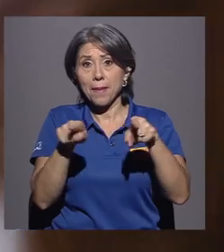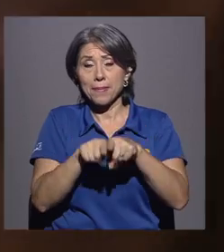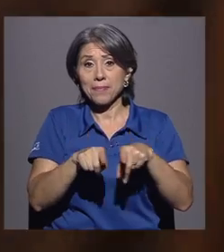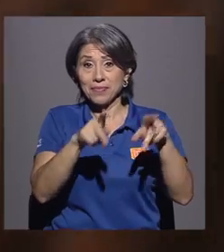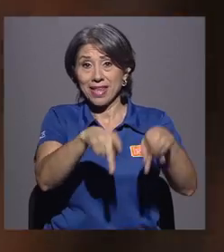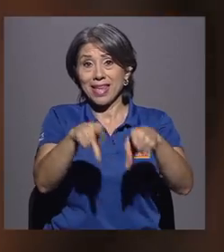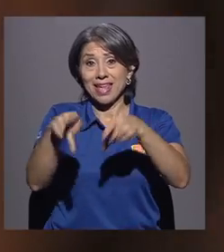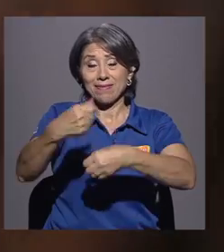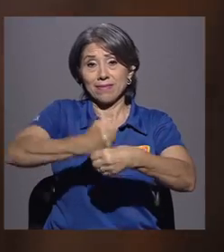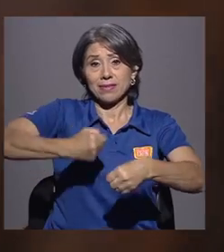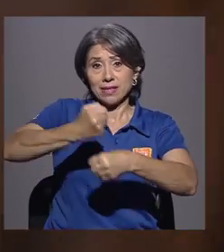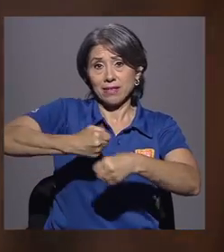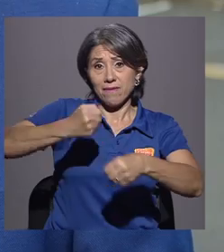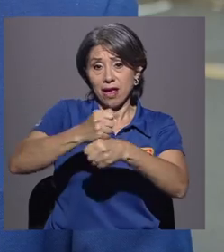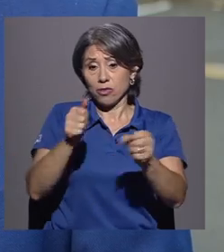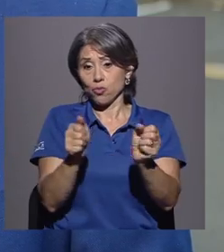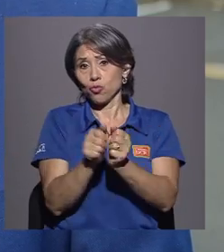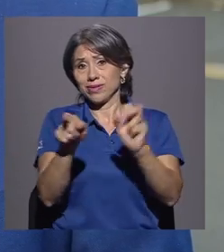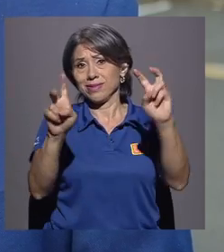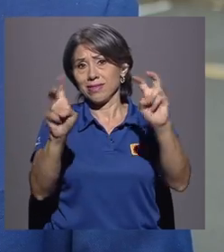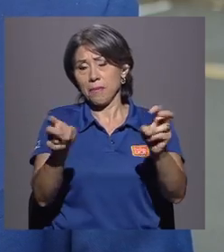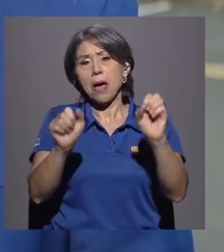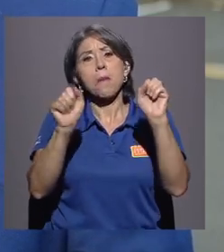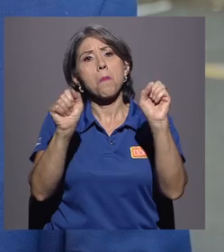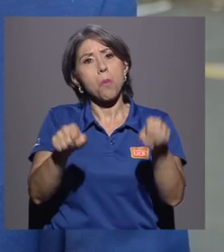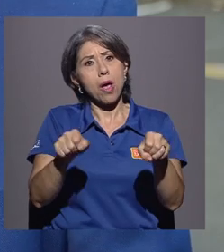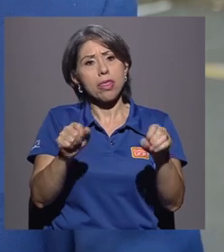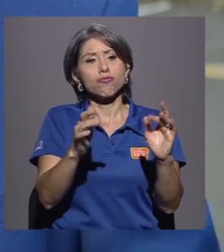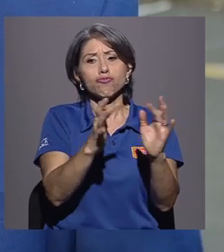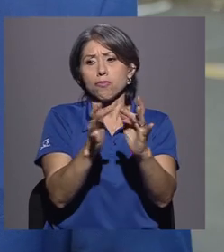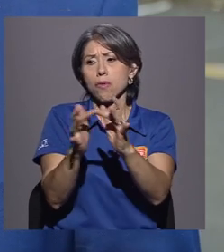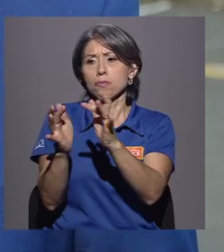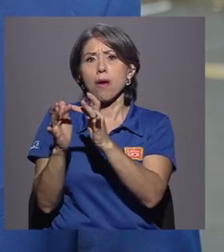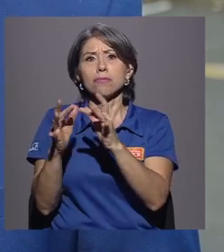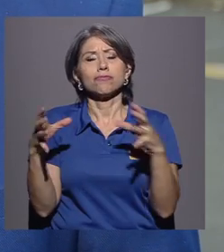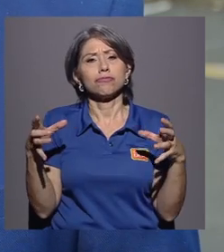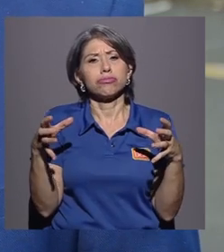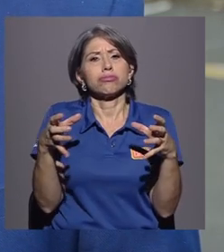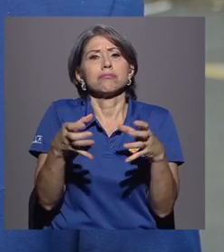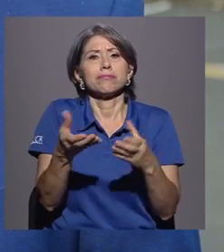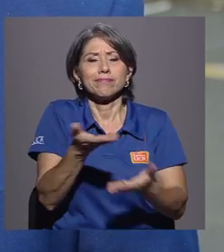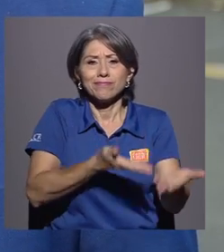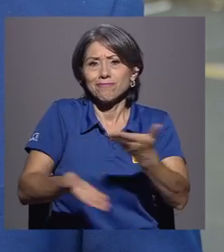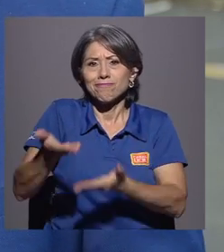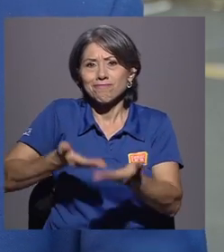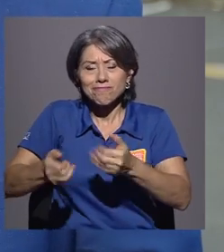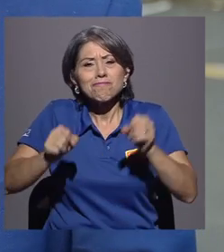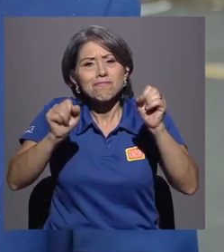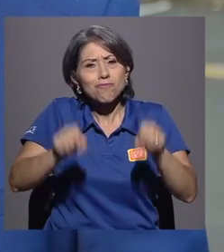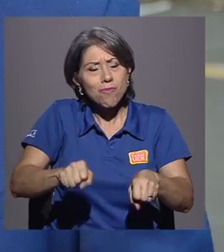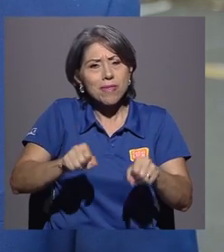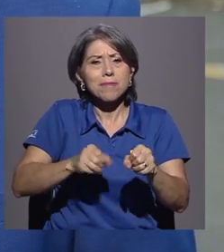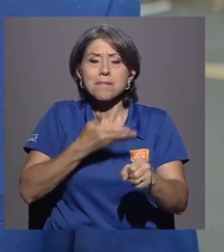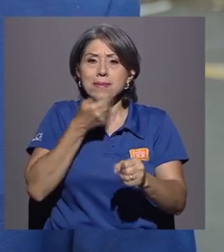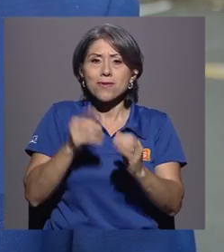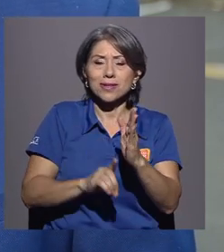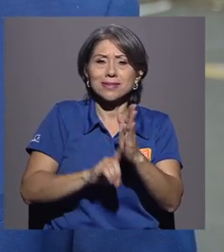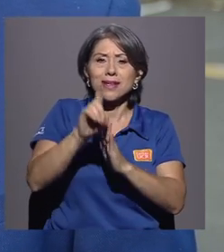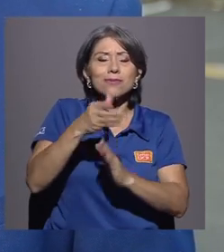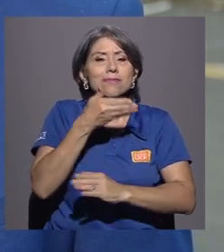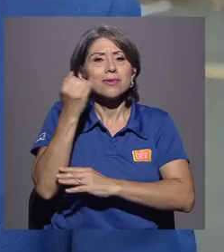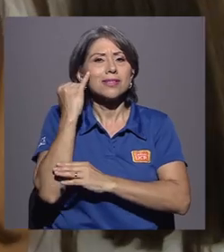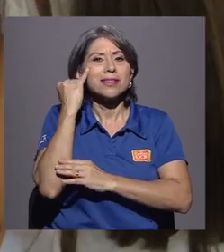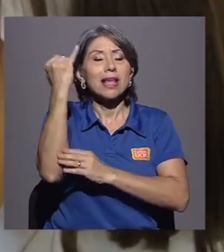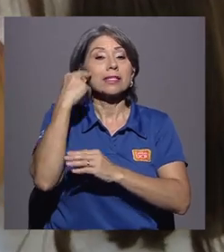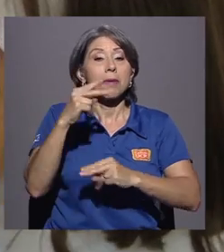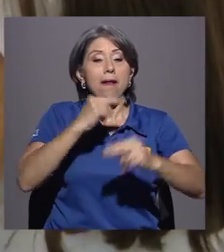a la gente que está trabajando en estas cosas para que lo hagan de forma colaborativa. Y en esa colaboración pues surjan mejores desarrollos e ideas